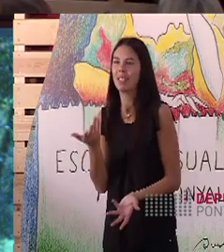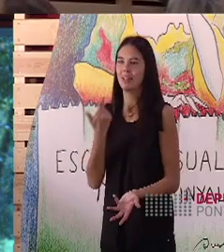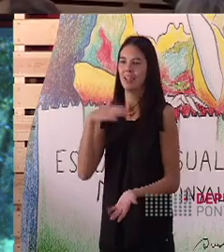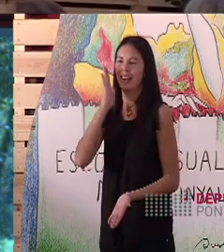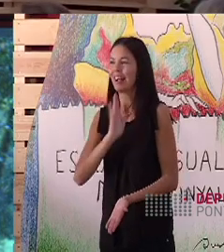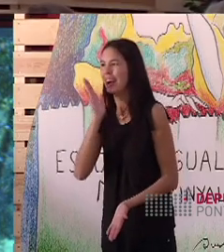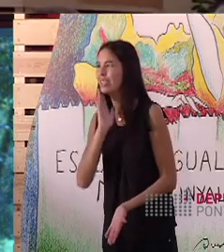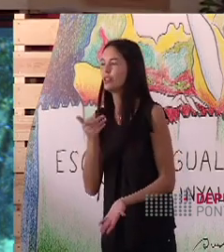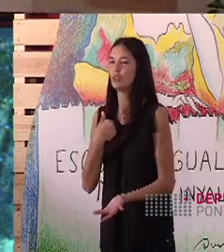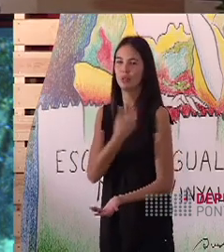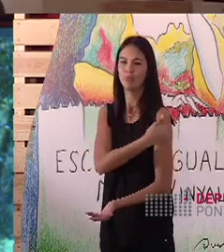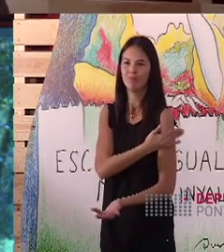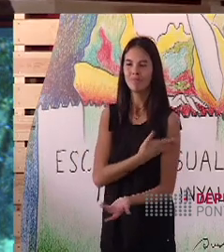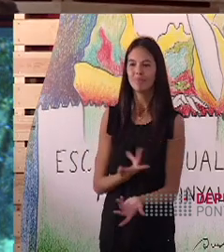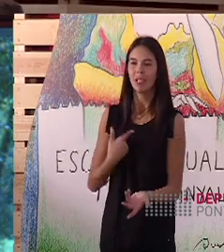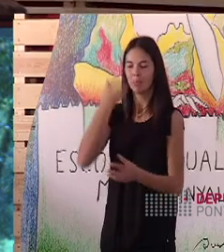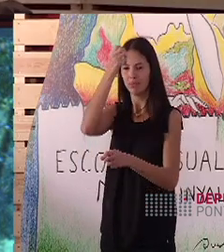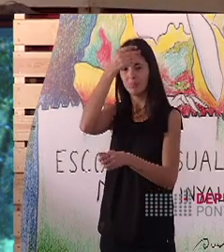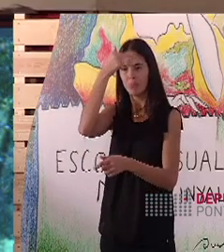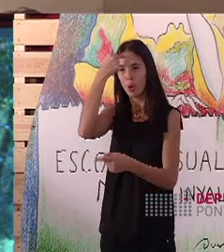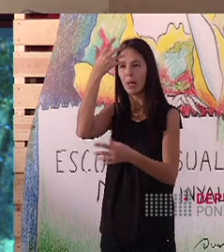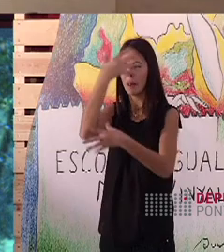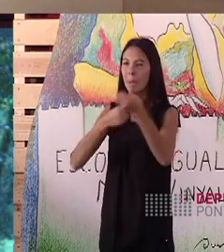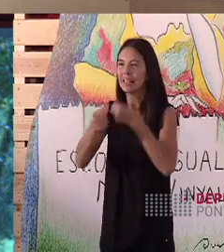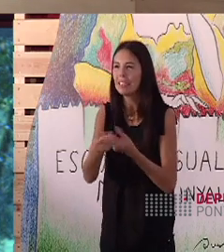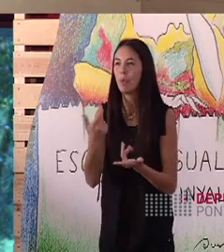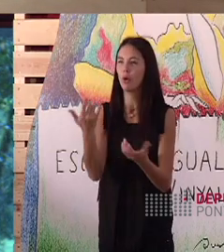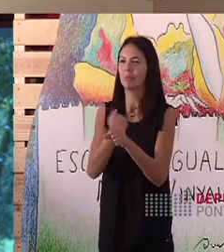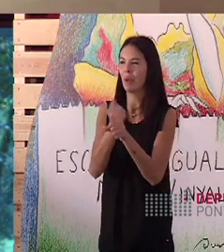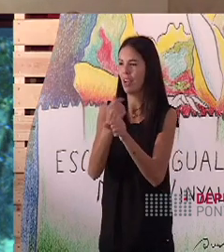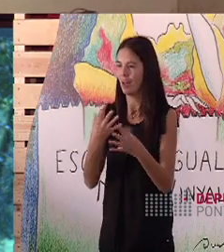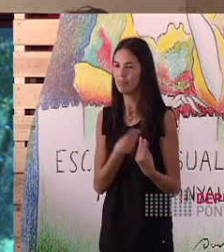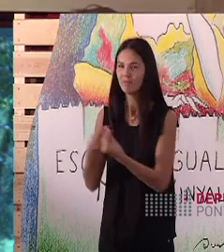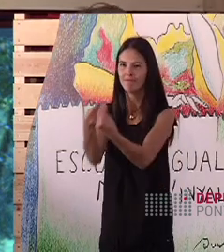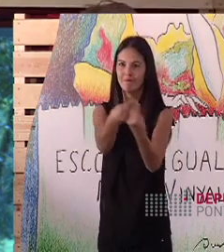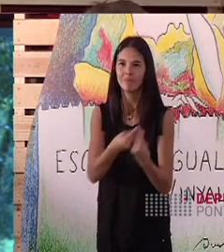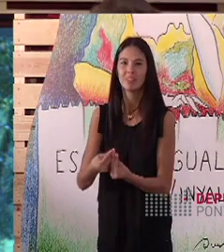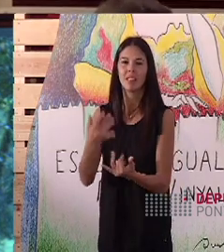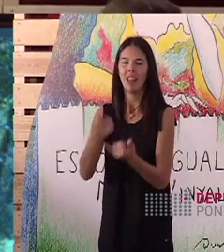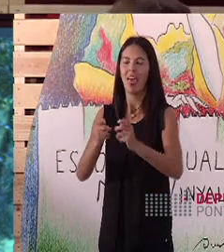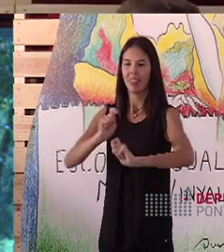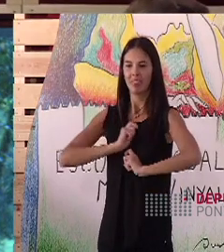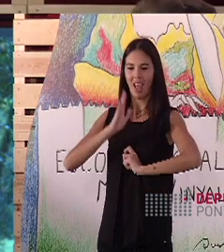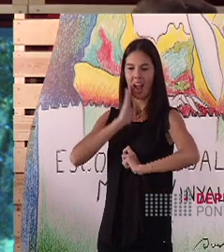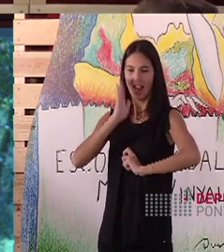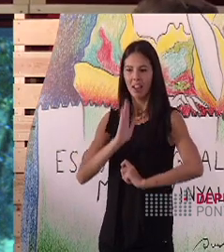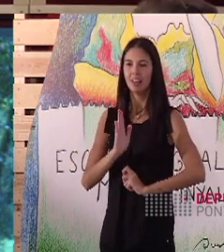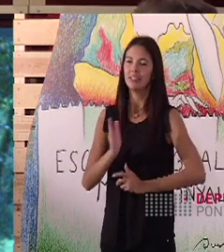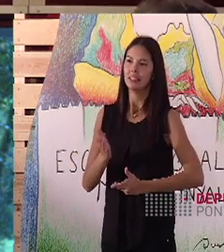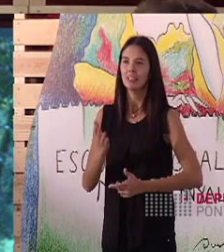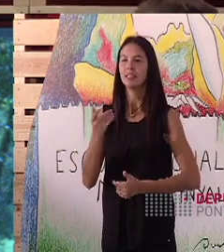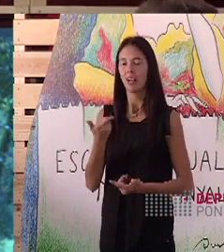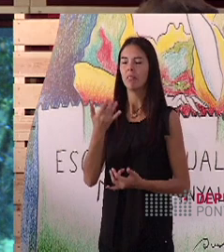sororidade, estar xuntas, traballar xuntas e darnos afecto tamén é